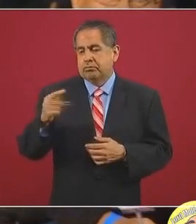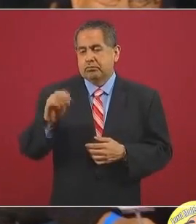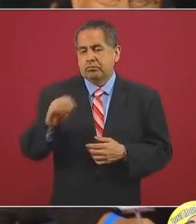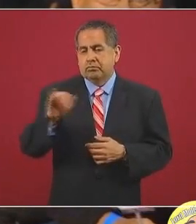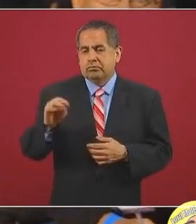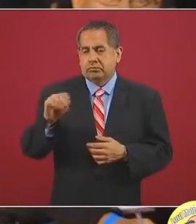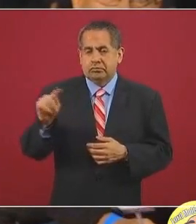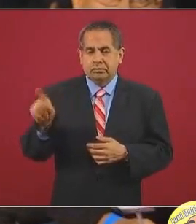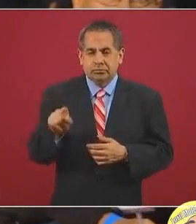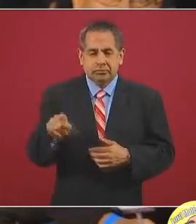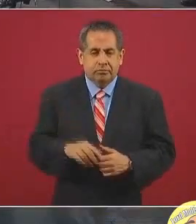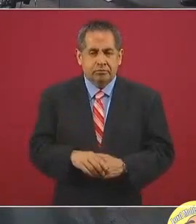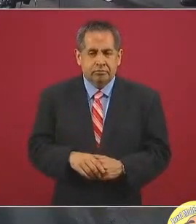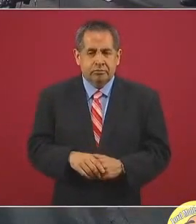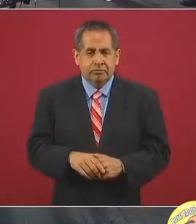Cota Jiménez.